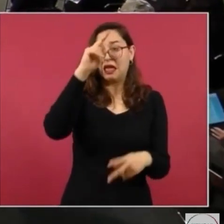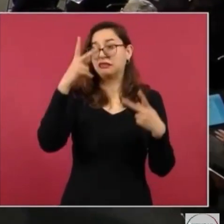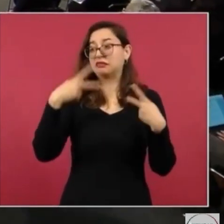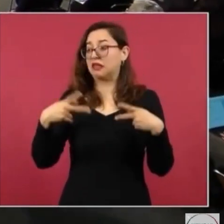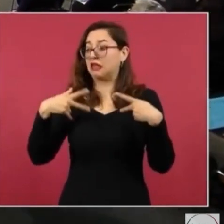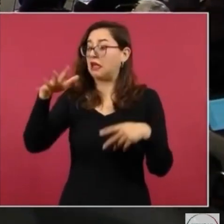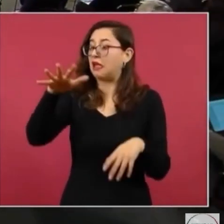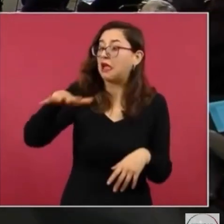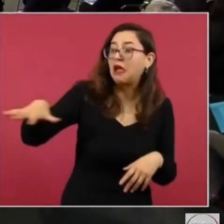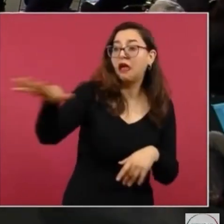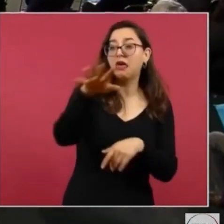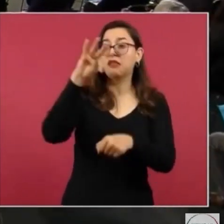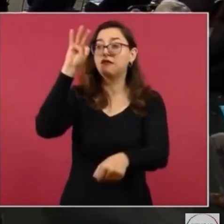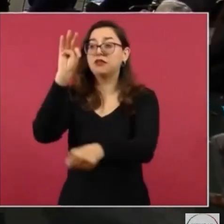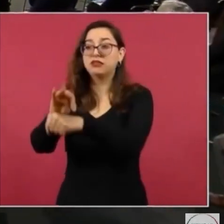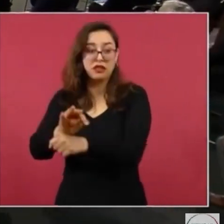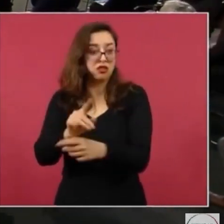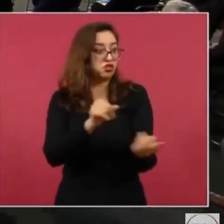Miren,